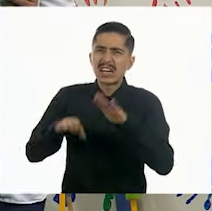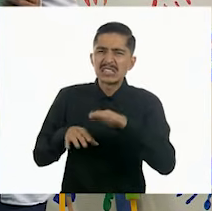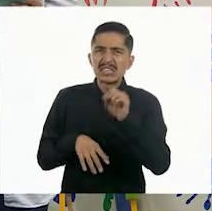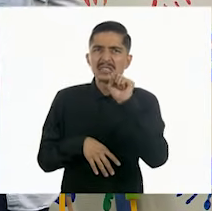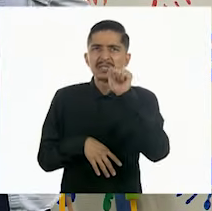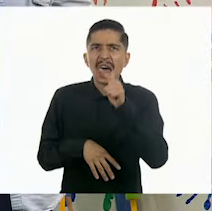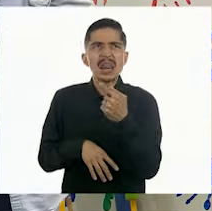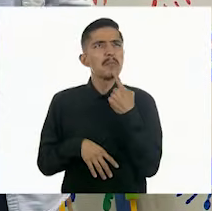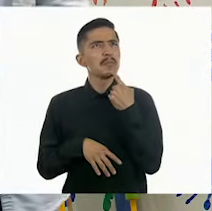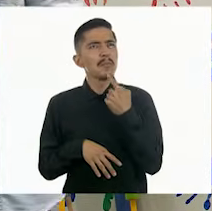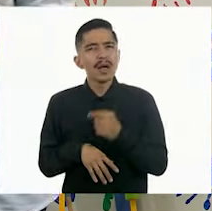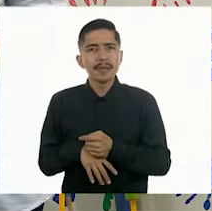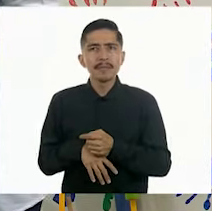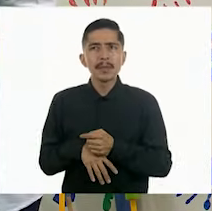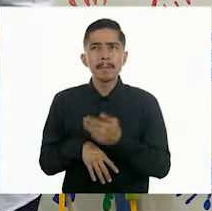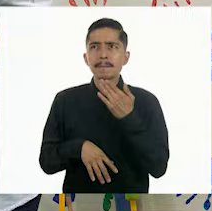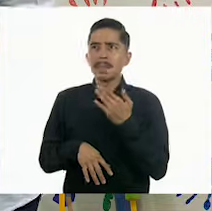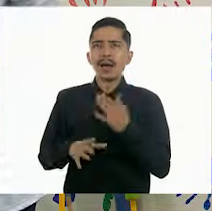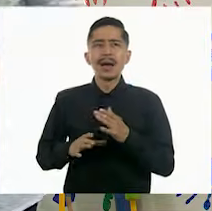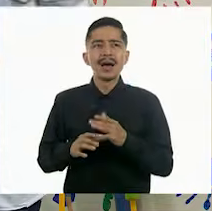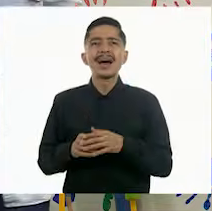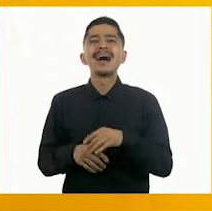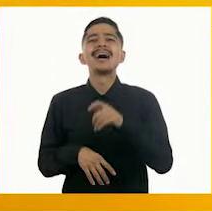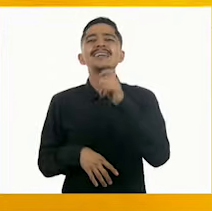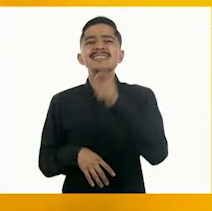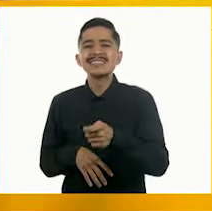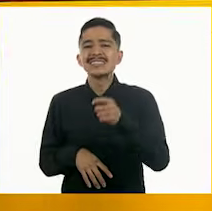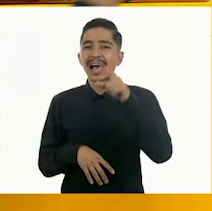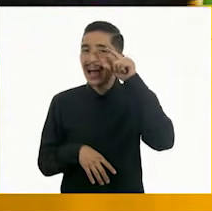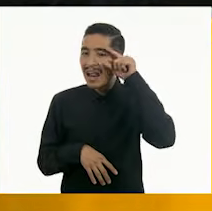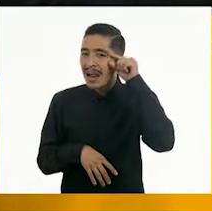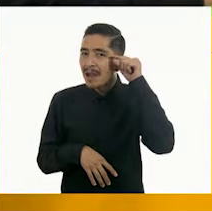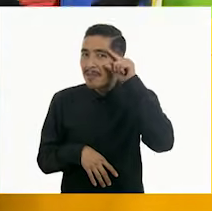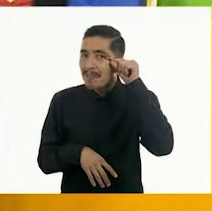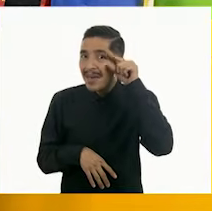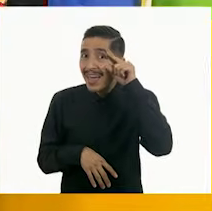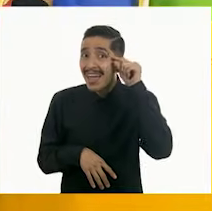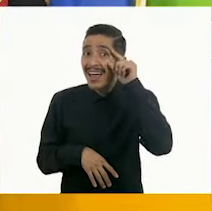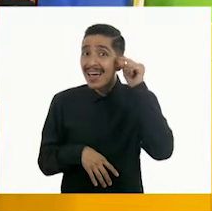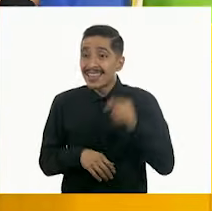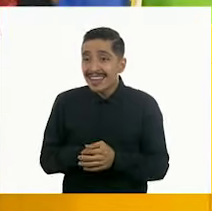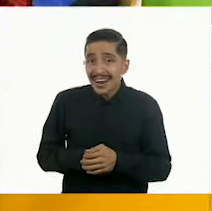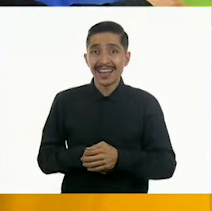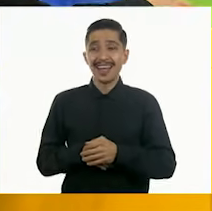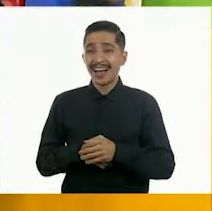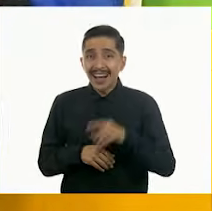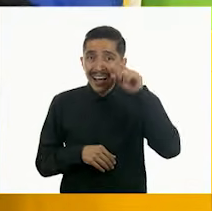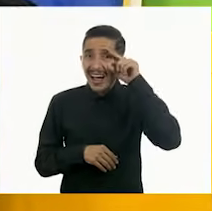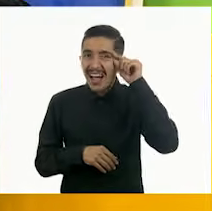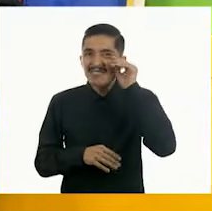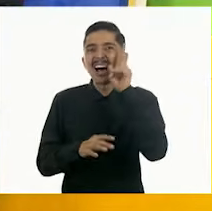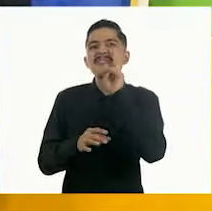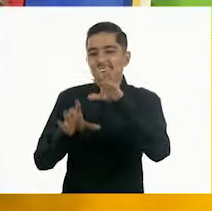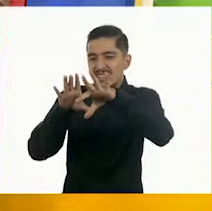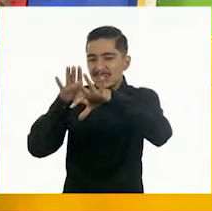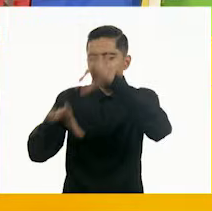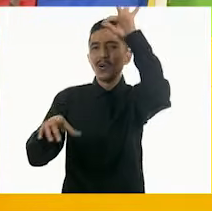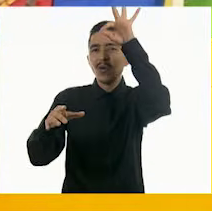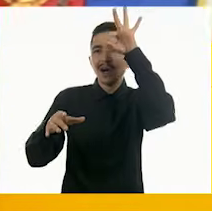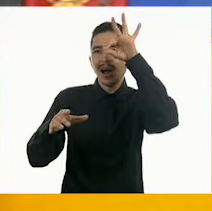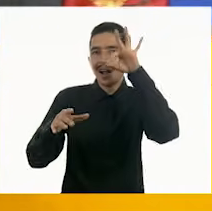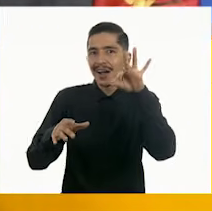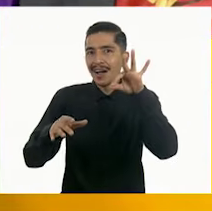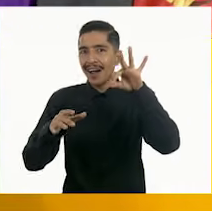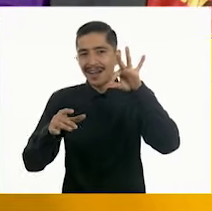y es buena para la retención. Es la almendra. La almendra. Muy bien. A ver, ¿qué nos dice la almendra? Vamos a ver qué nos dice la almendra.